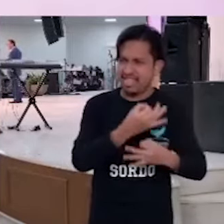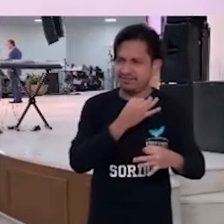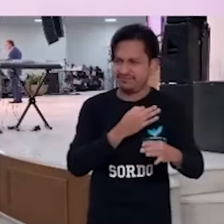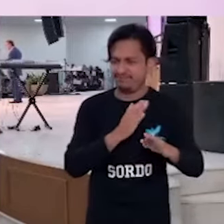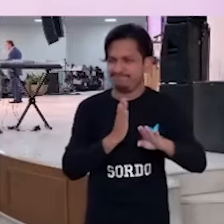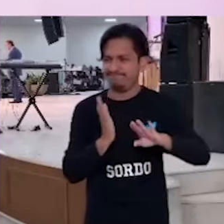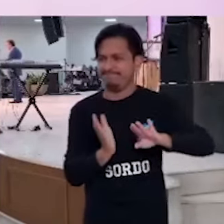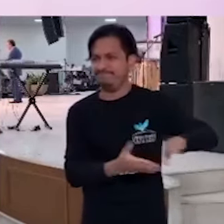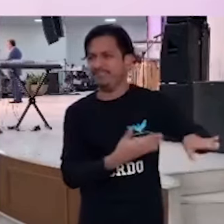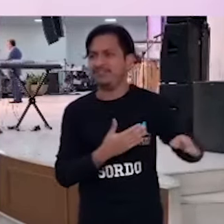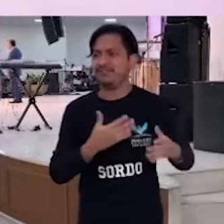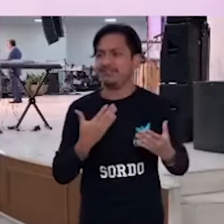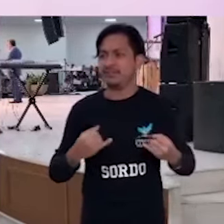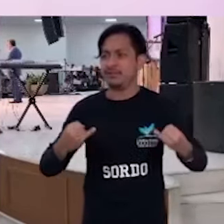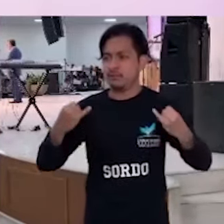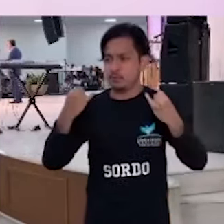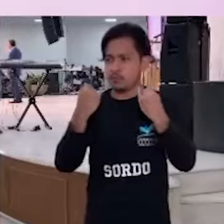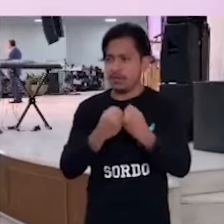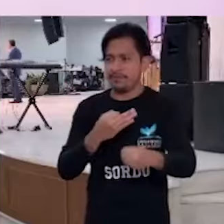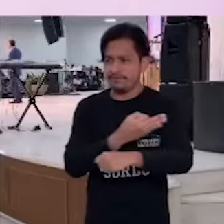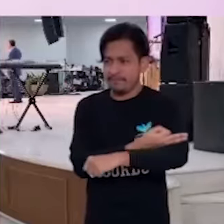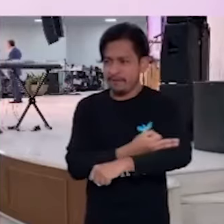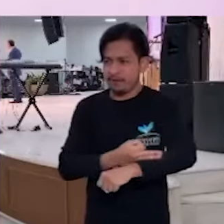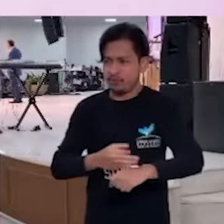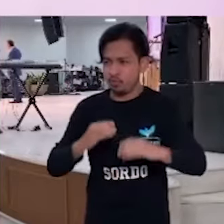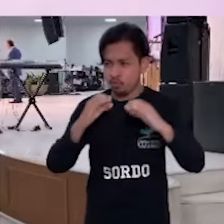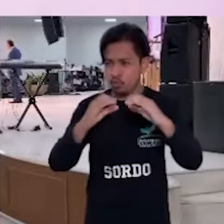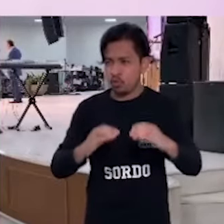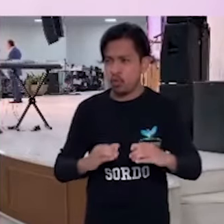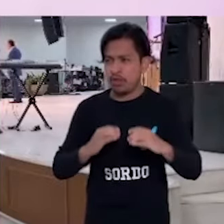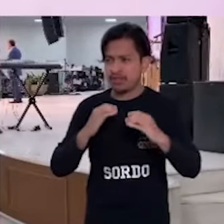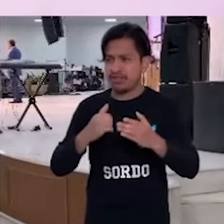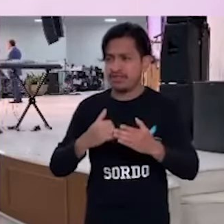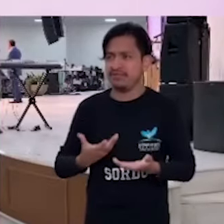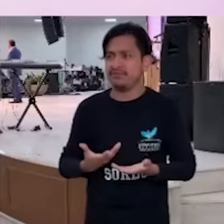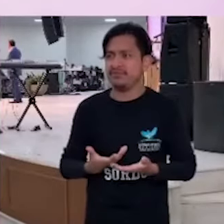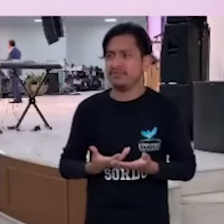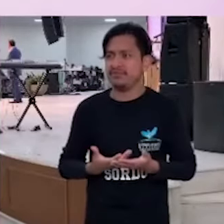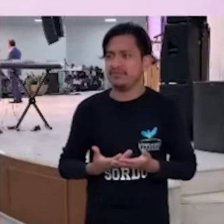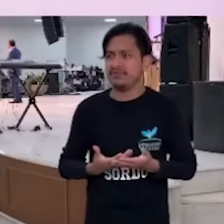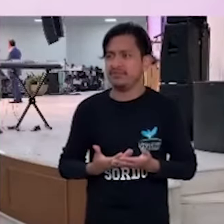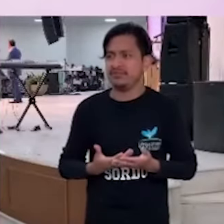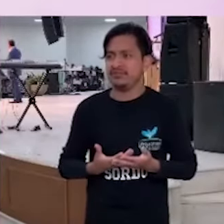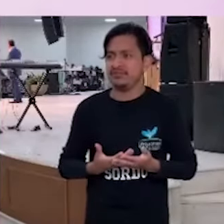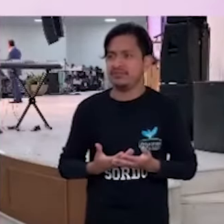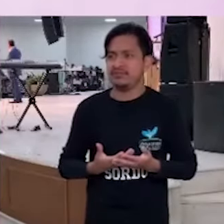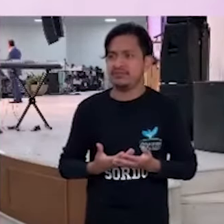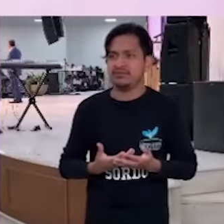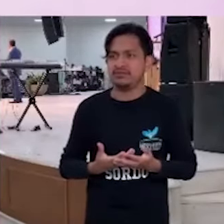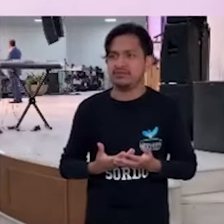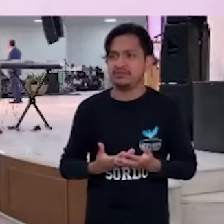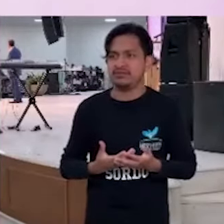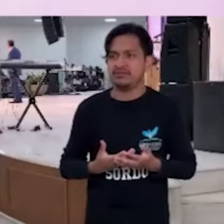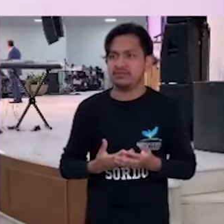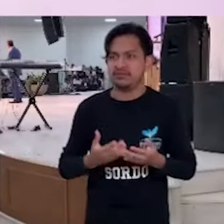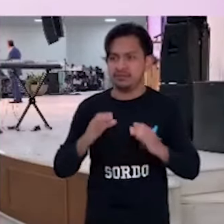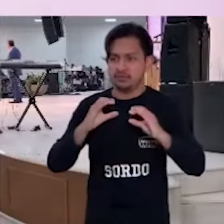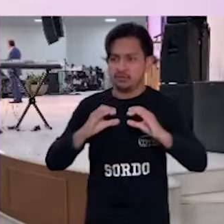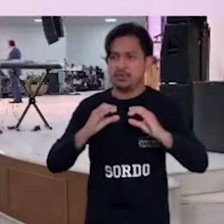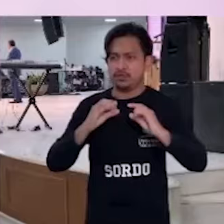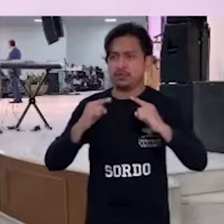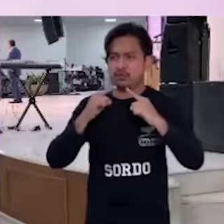a nuestra familia y para proteger a nuestras iglesias del pecado del